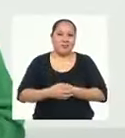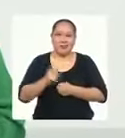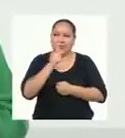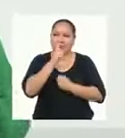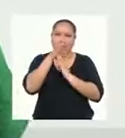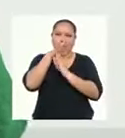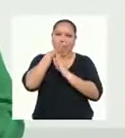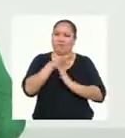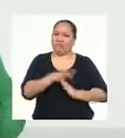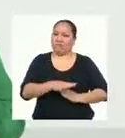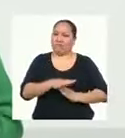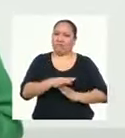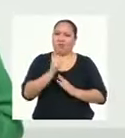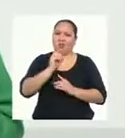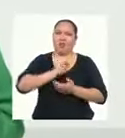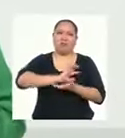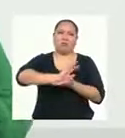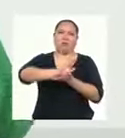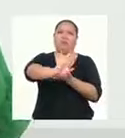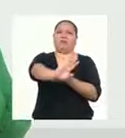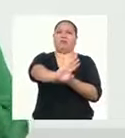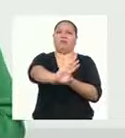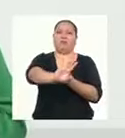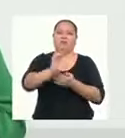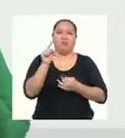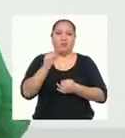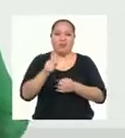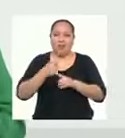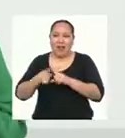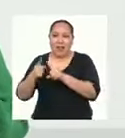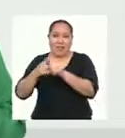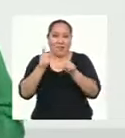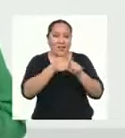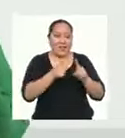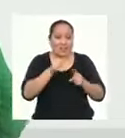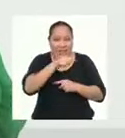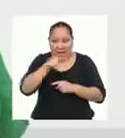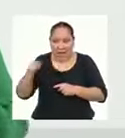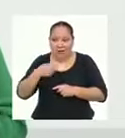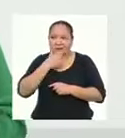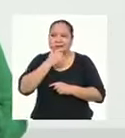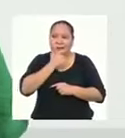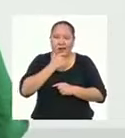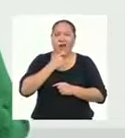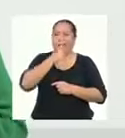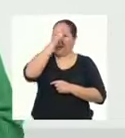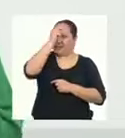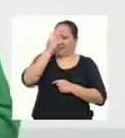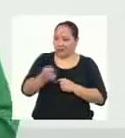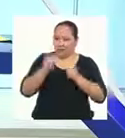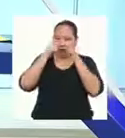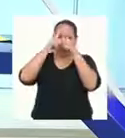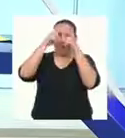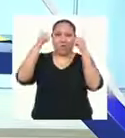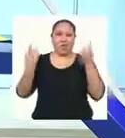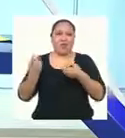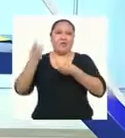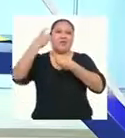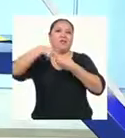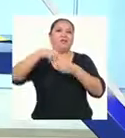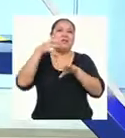discriminación o exclusión social, nuestras diferencias deberían generar admiración e inclusión.